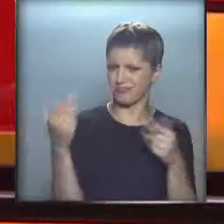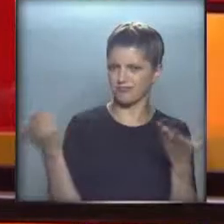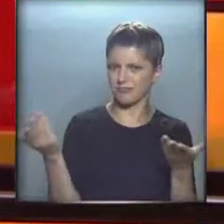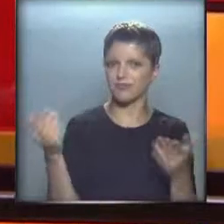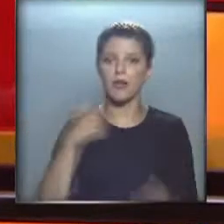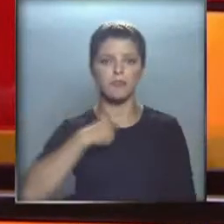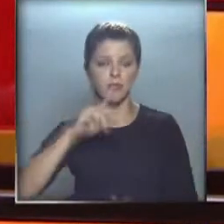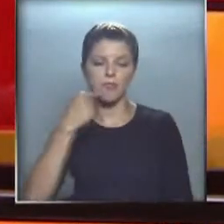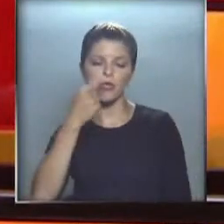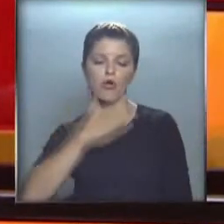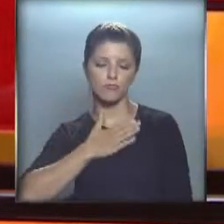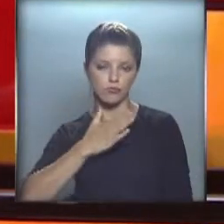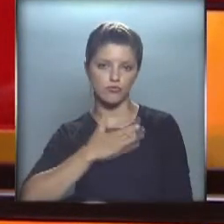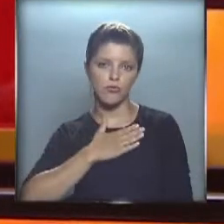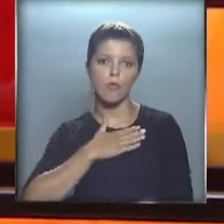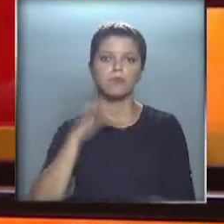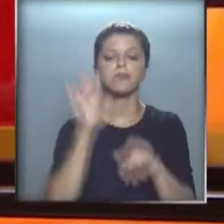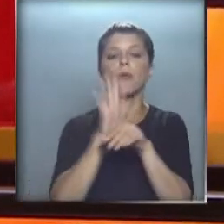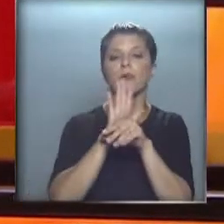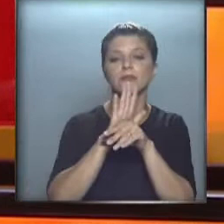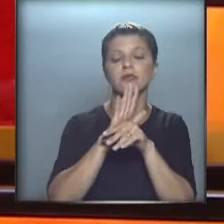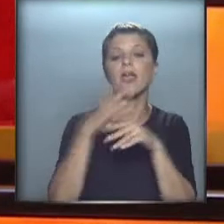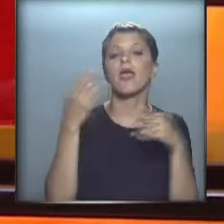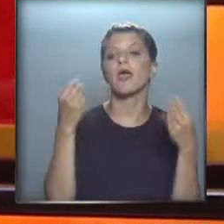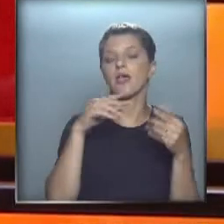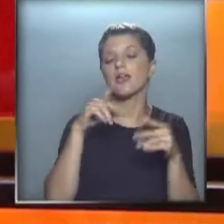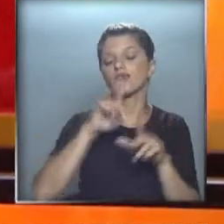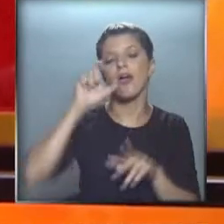soy lesbiana. Uh-huh. Es como decirle